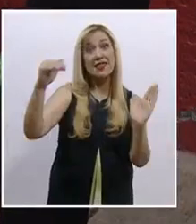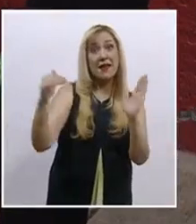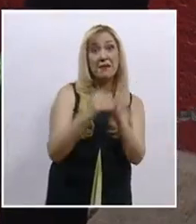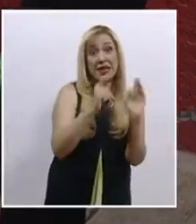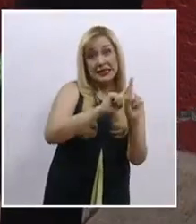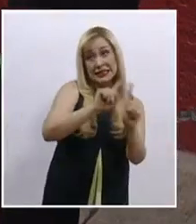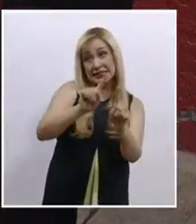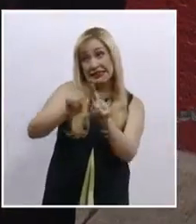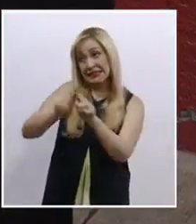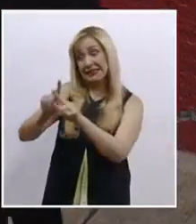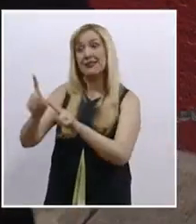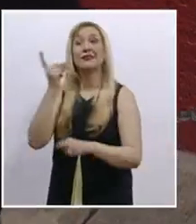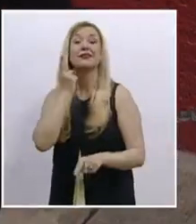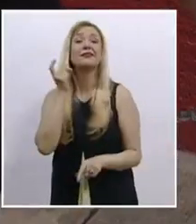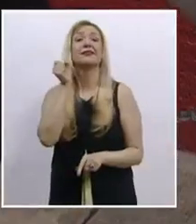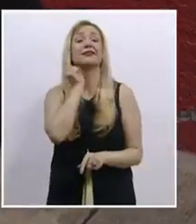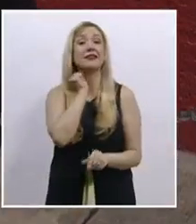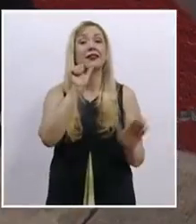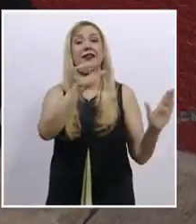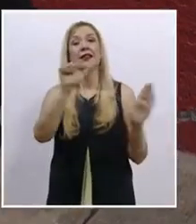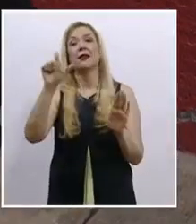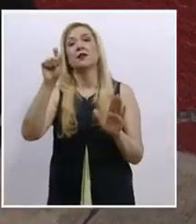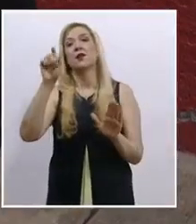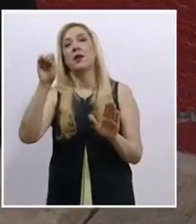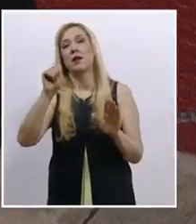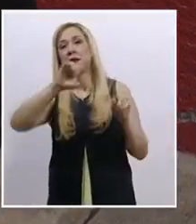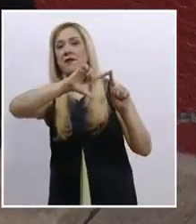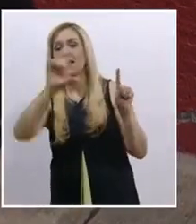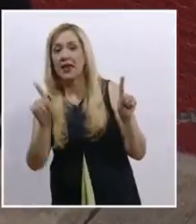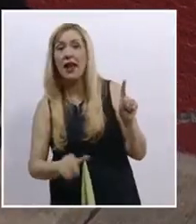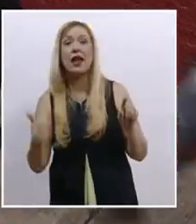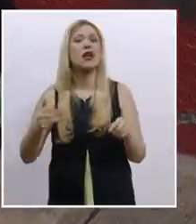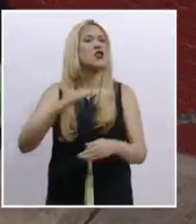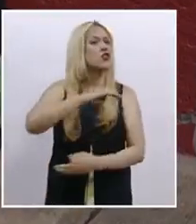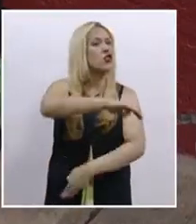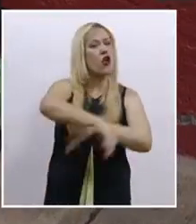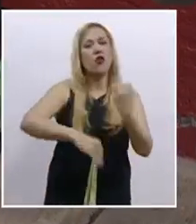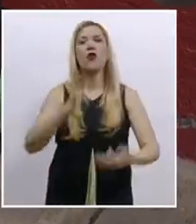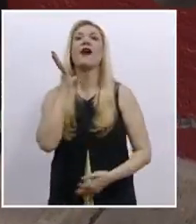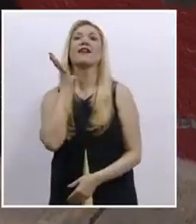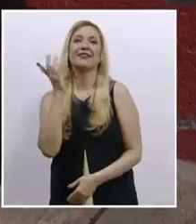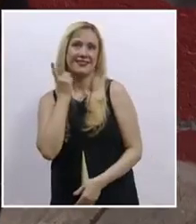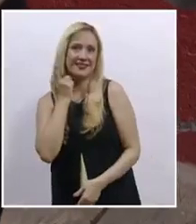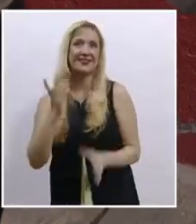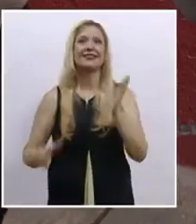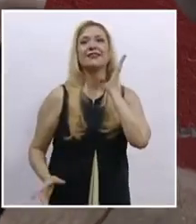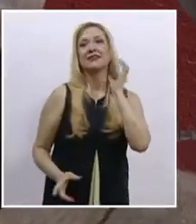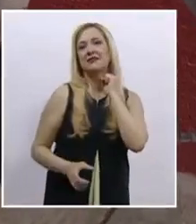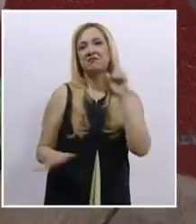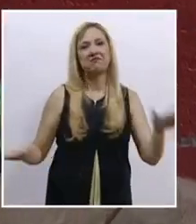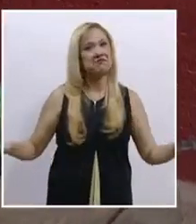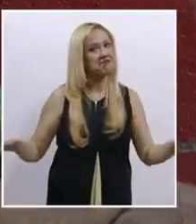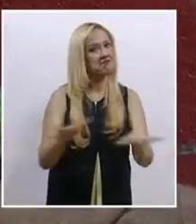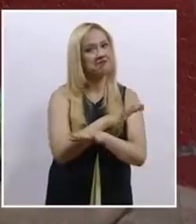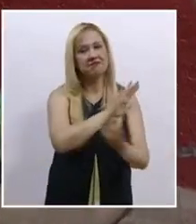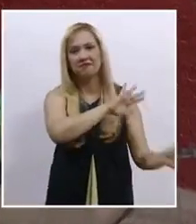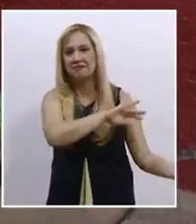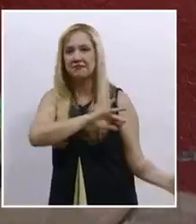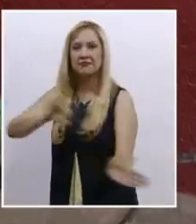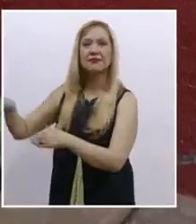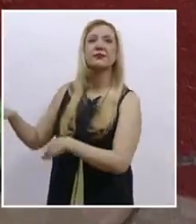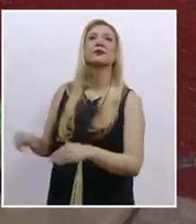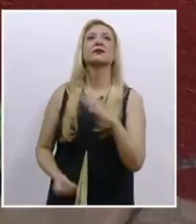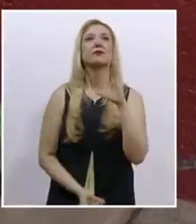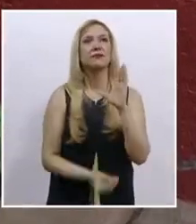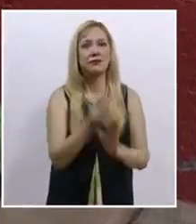popular. 629 son federales e incluye la renovación total de las cámaras de diputados y senadores, así como la presidencia